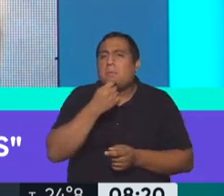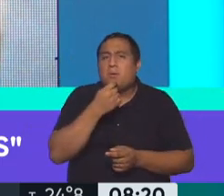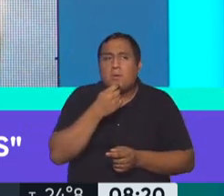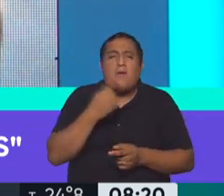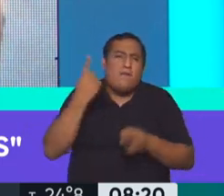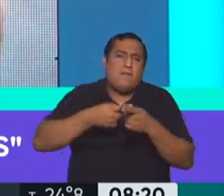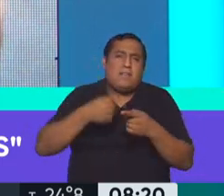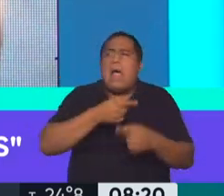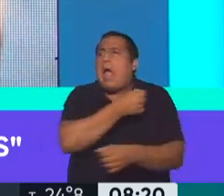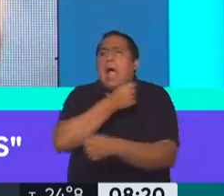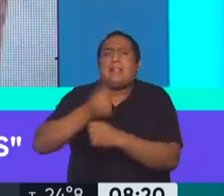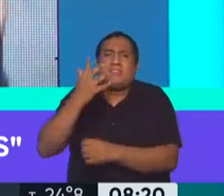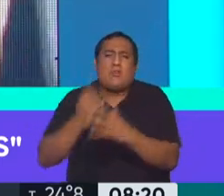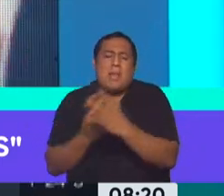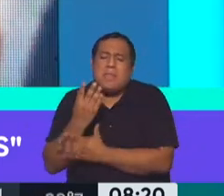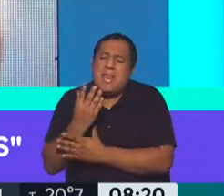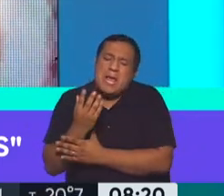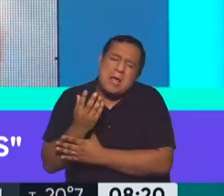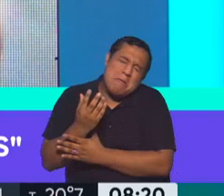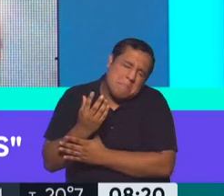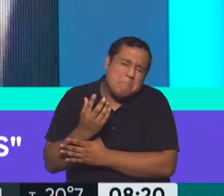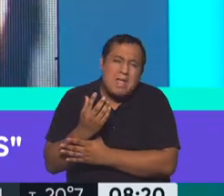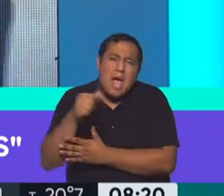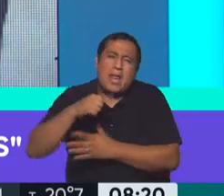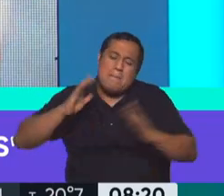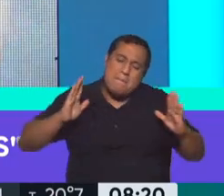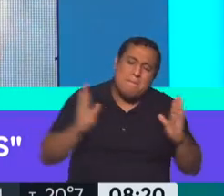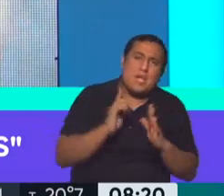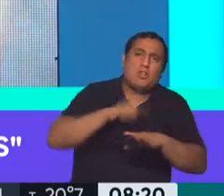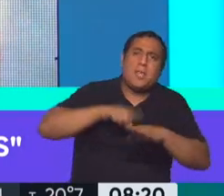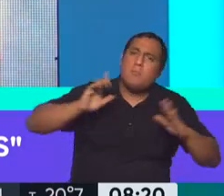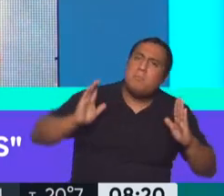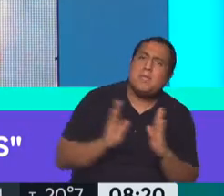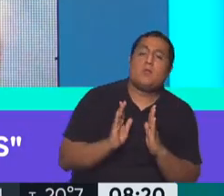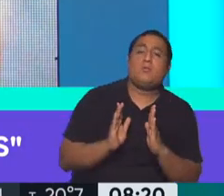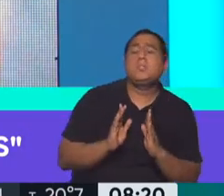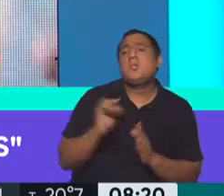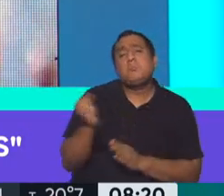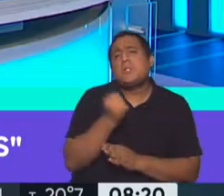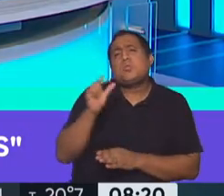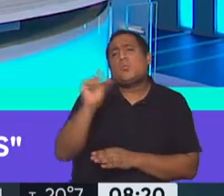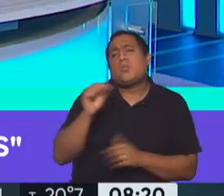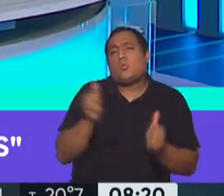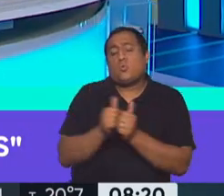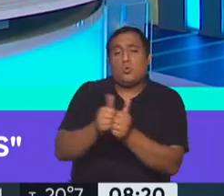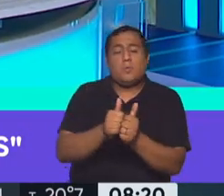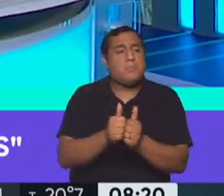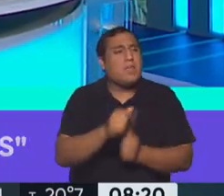te duran hasta las 5 tratemos de que ahora sean un poco más cortas importante estar un tiempo juntos